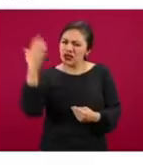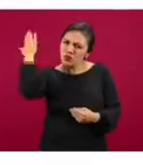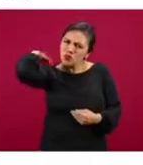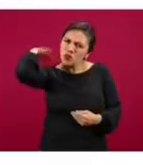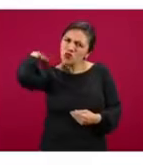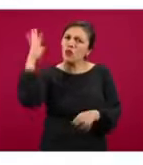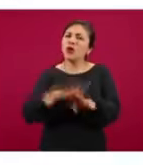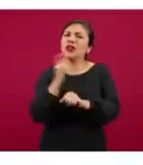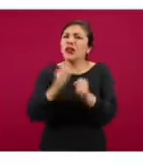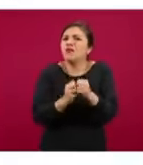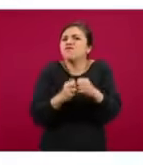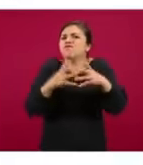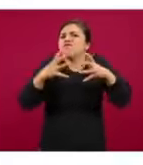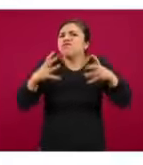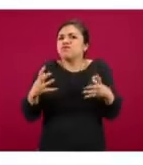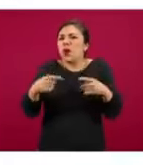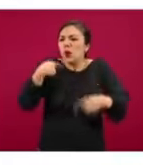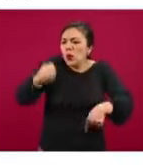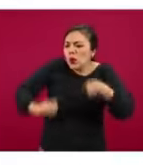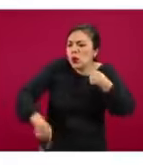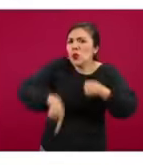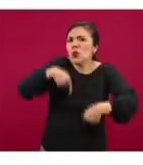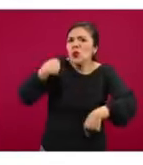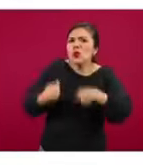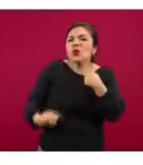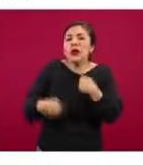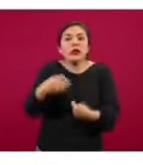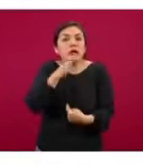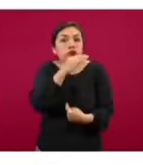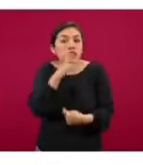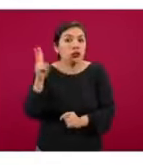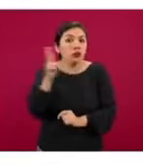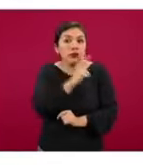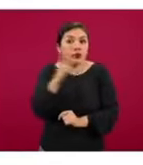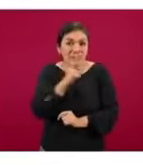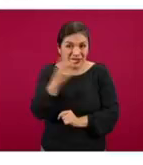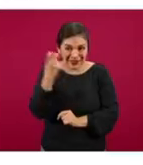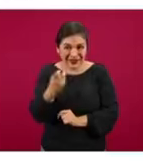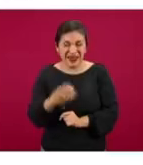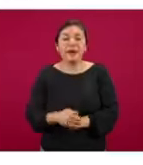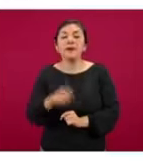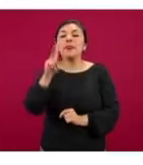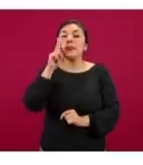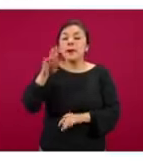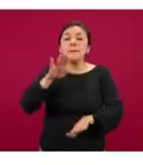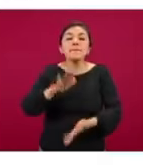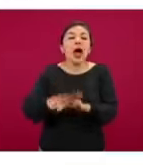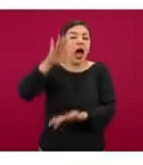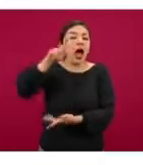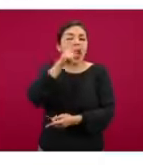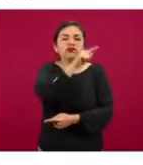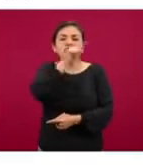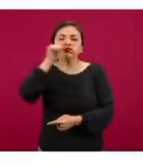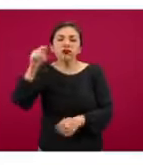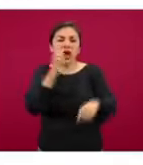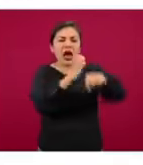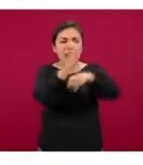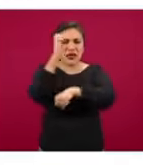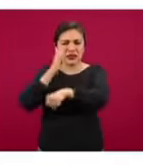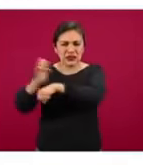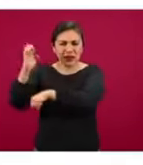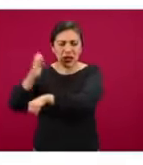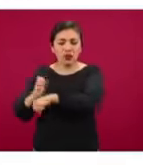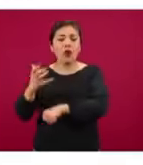por la inflamación de estos se empieza a ver afectada. Como podemos ver, la gran mayoría de las entidades